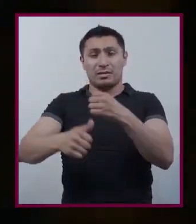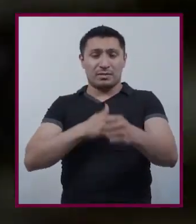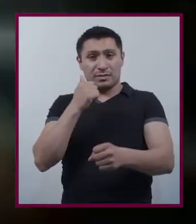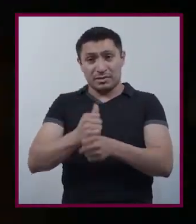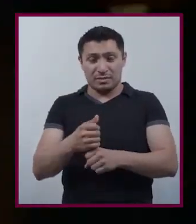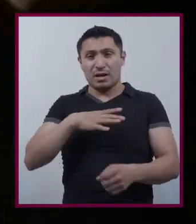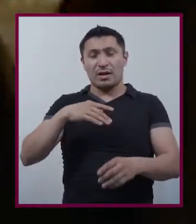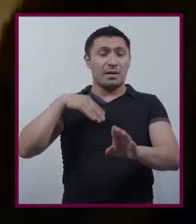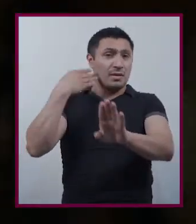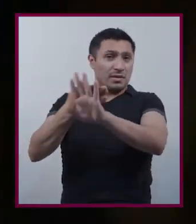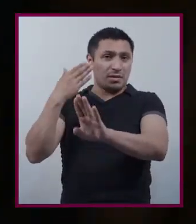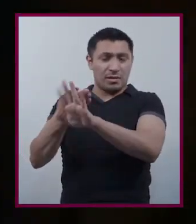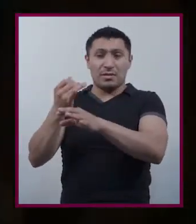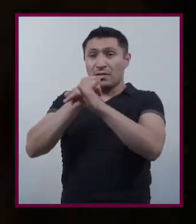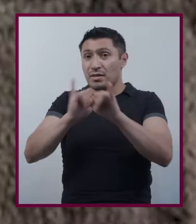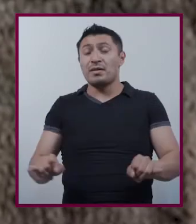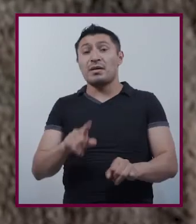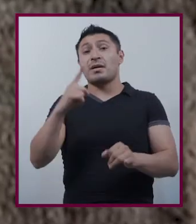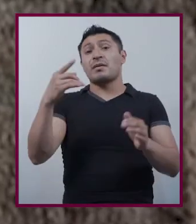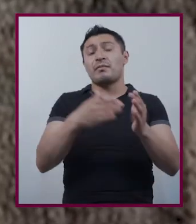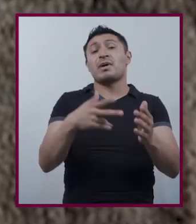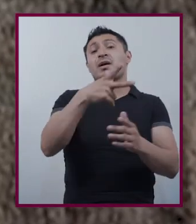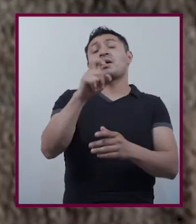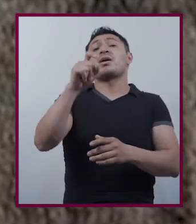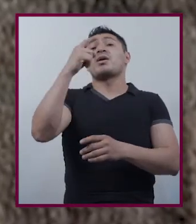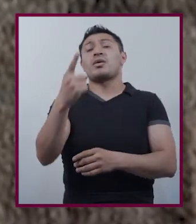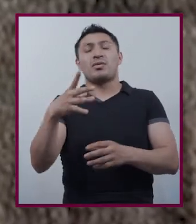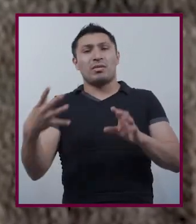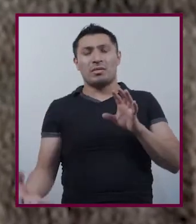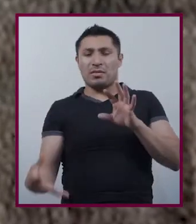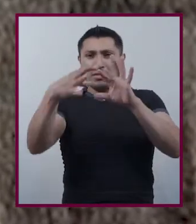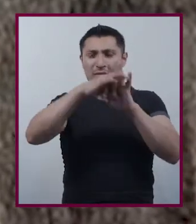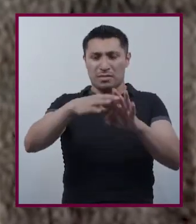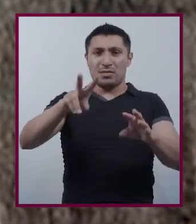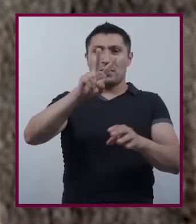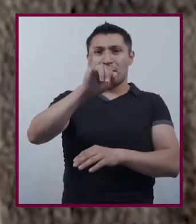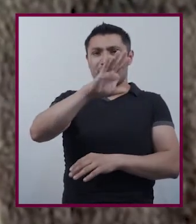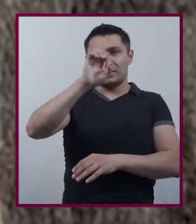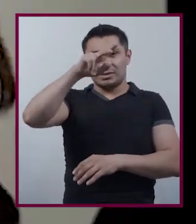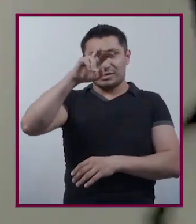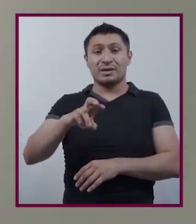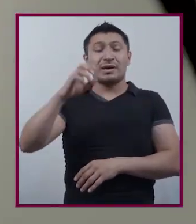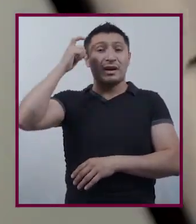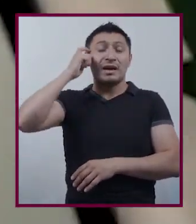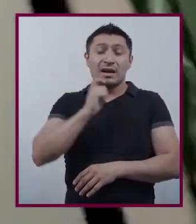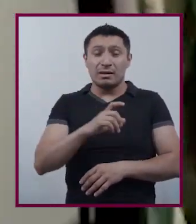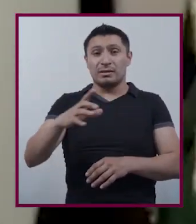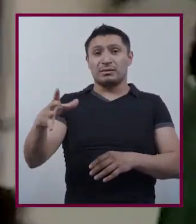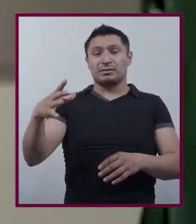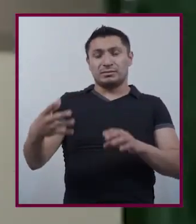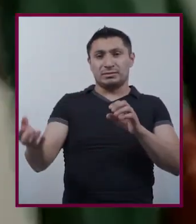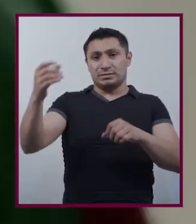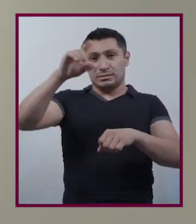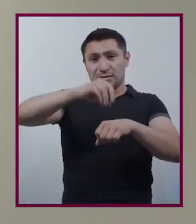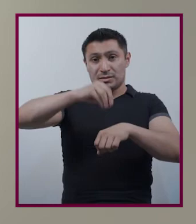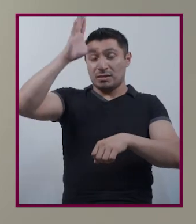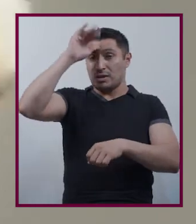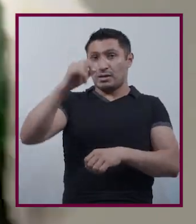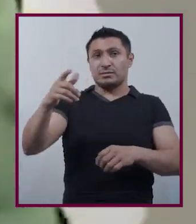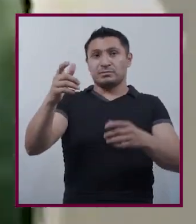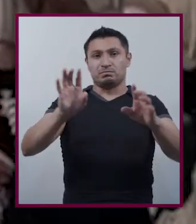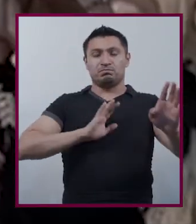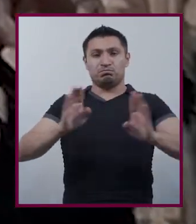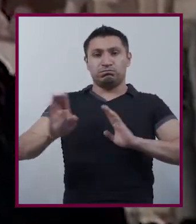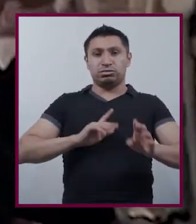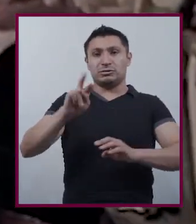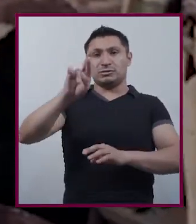contra los insurgentes, en 1821 unió fuerzas con Vicente Guerrero y gestaron el Ejército Trigarante,